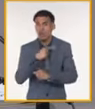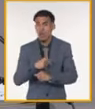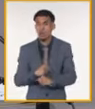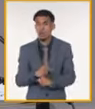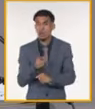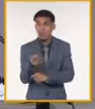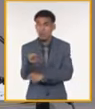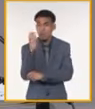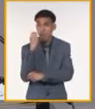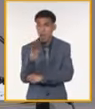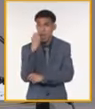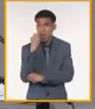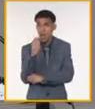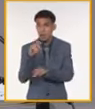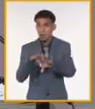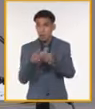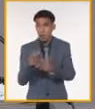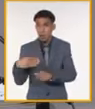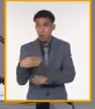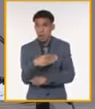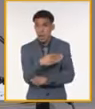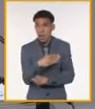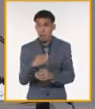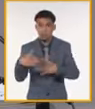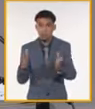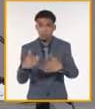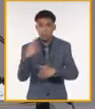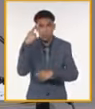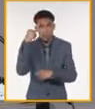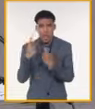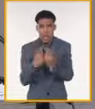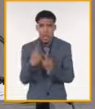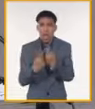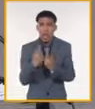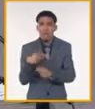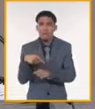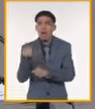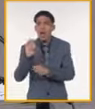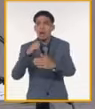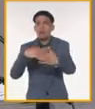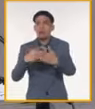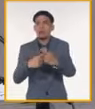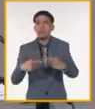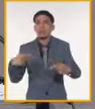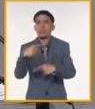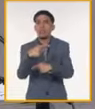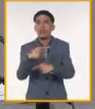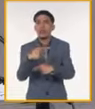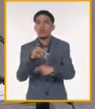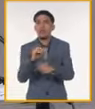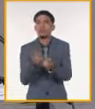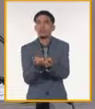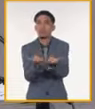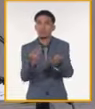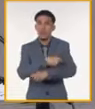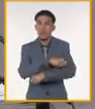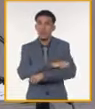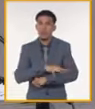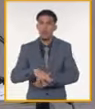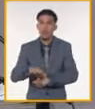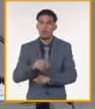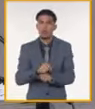de sus capturas de la pesca que ha realizado van a entidades a la industria fundamentalmente son entregas a la industria que tienen un procesamiento